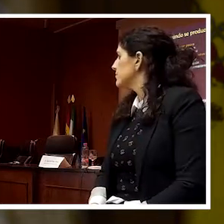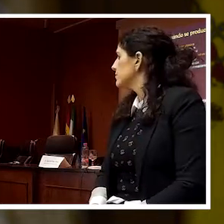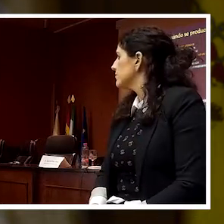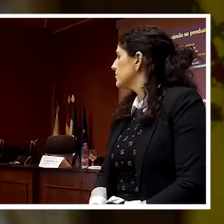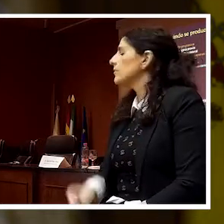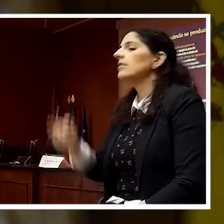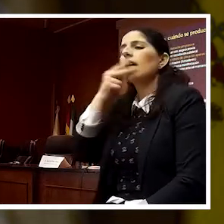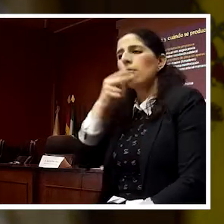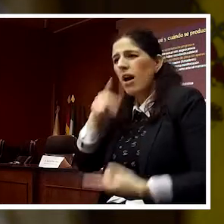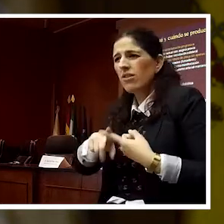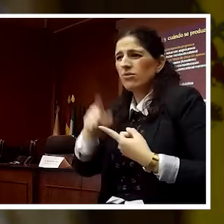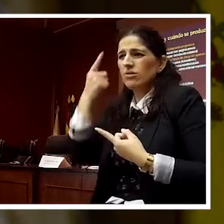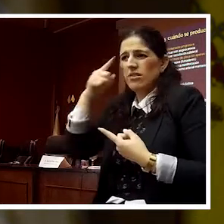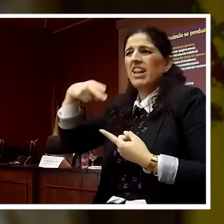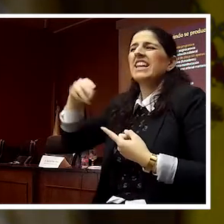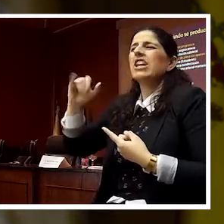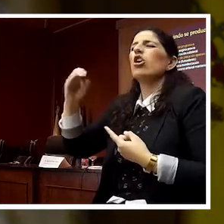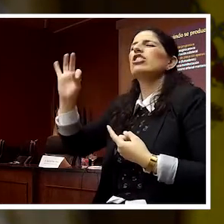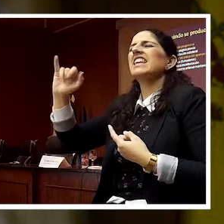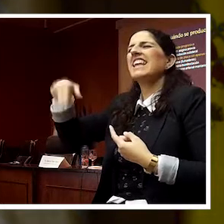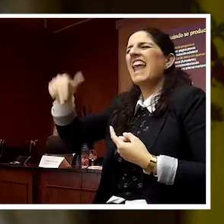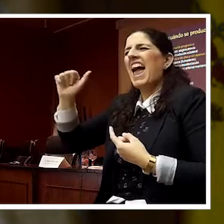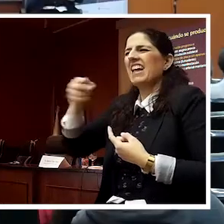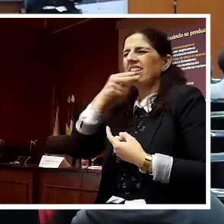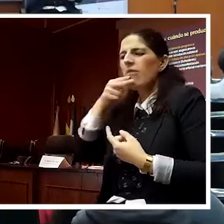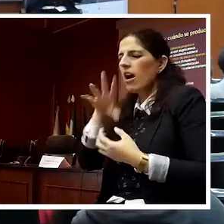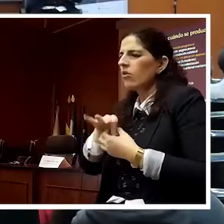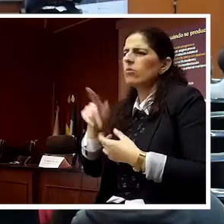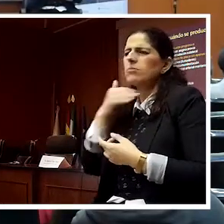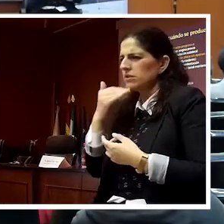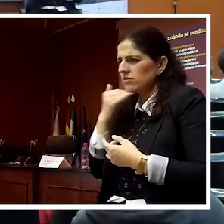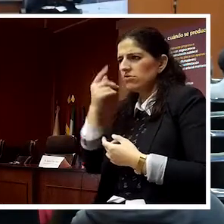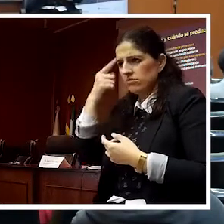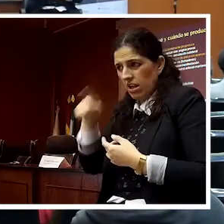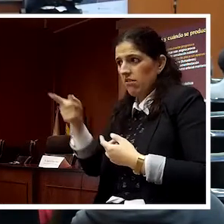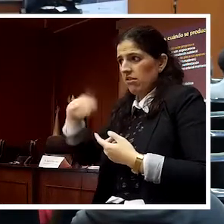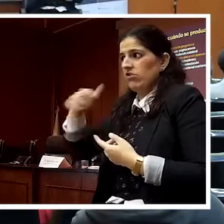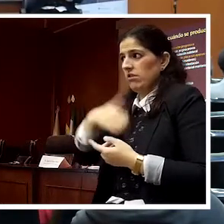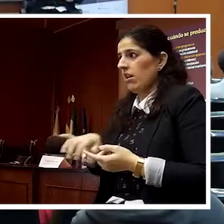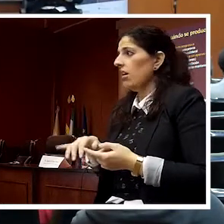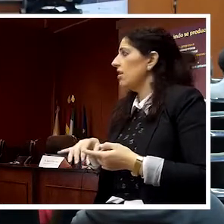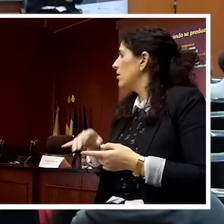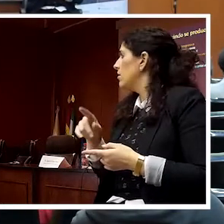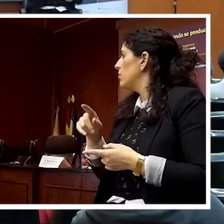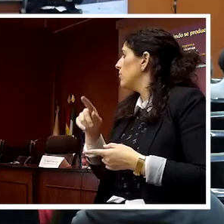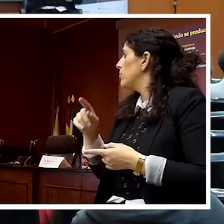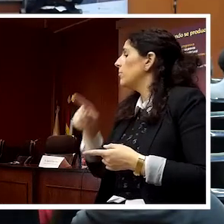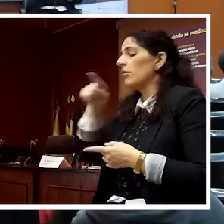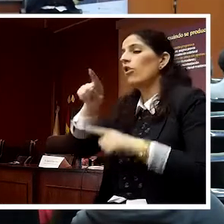El tabaco, la nicotina, es un factor clave también en la aparición de una